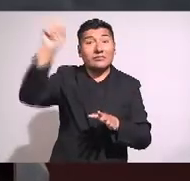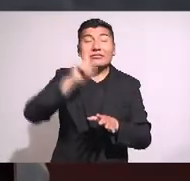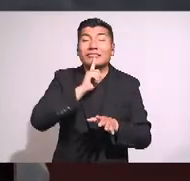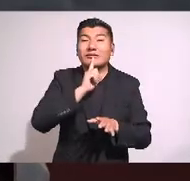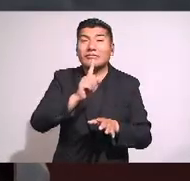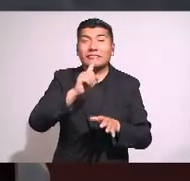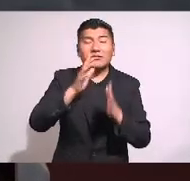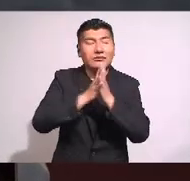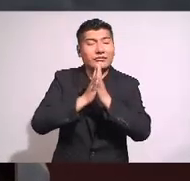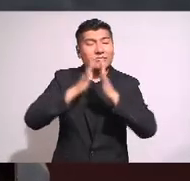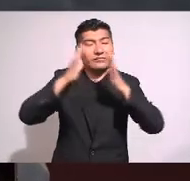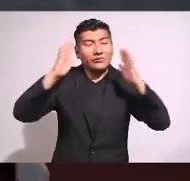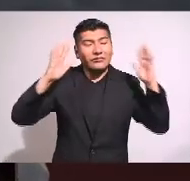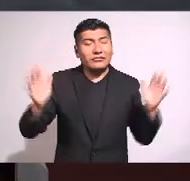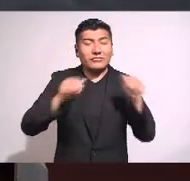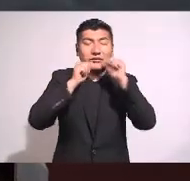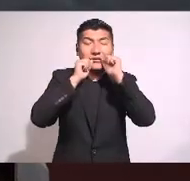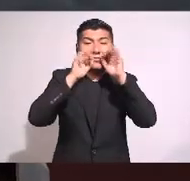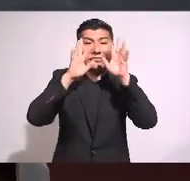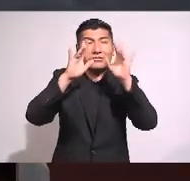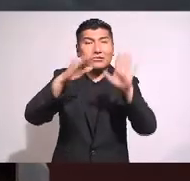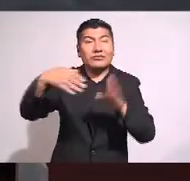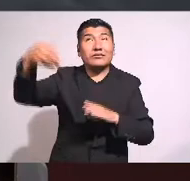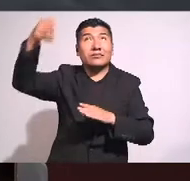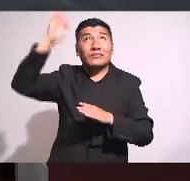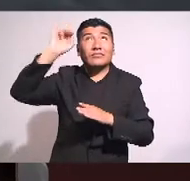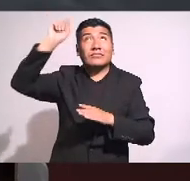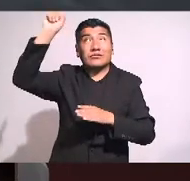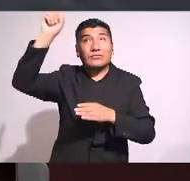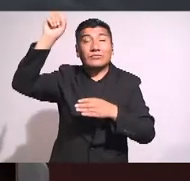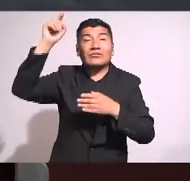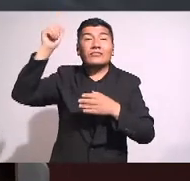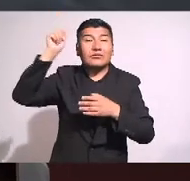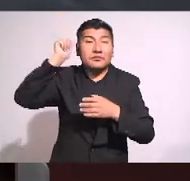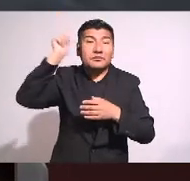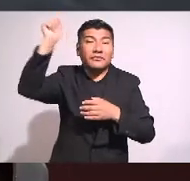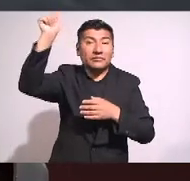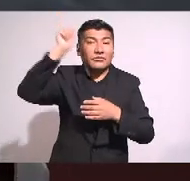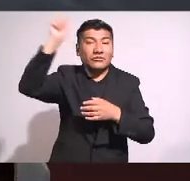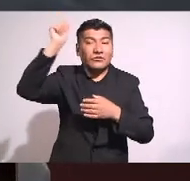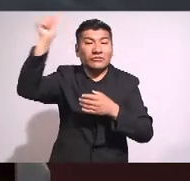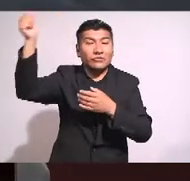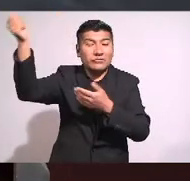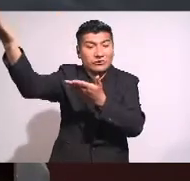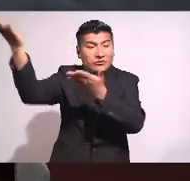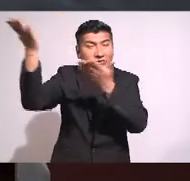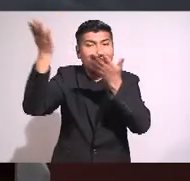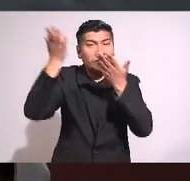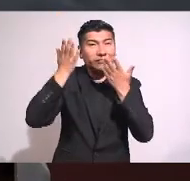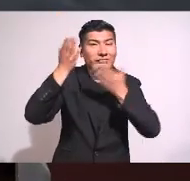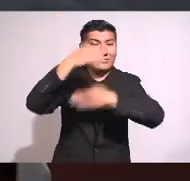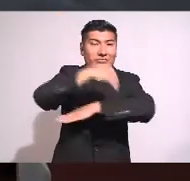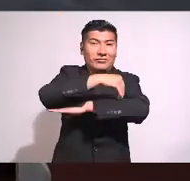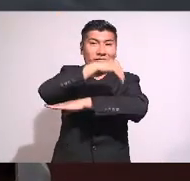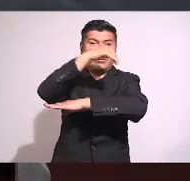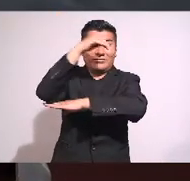la gran bendición que Dios copiosamente nos ha derramado desde el